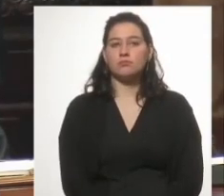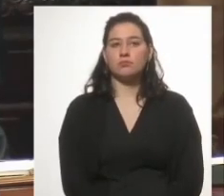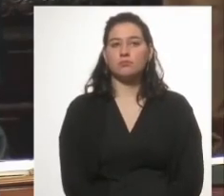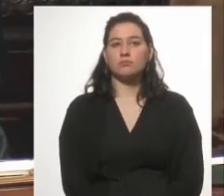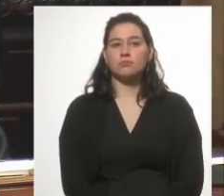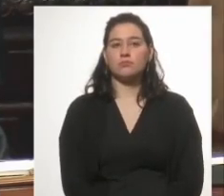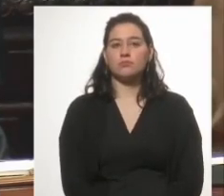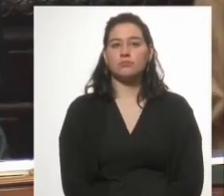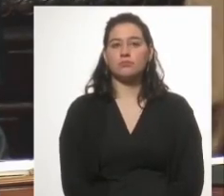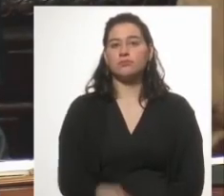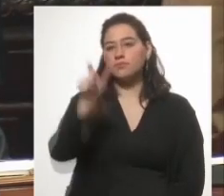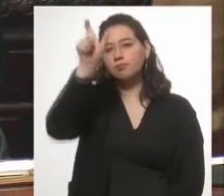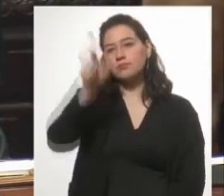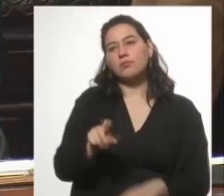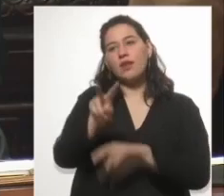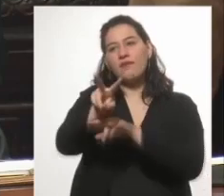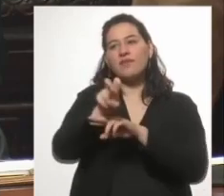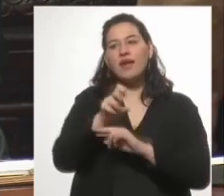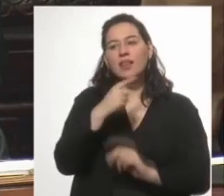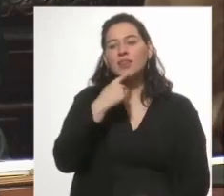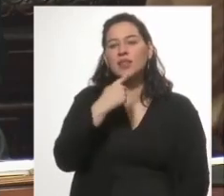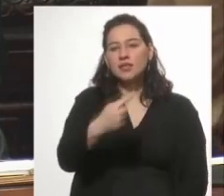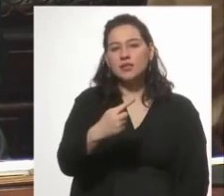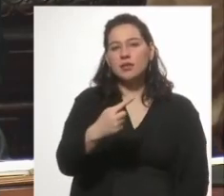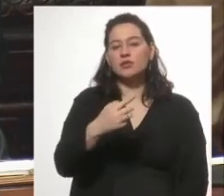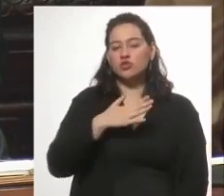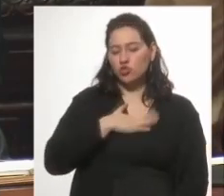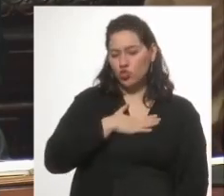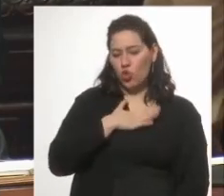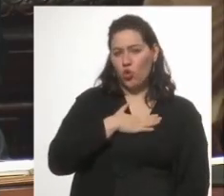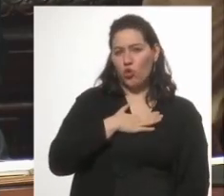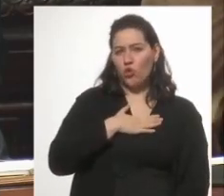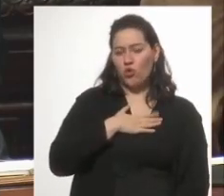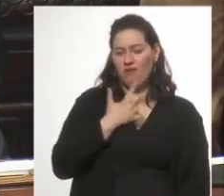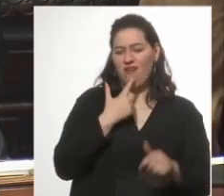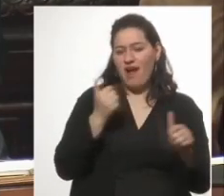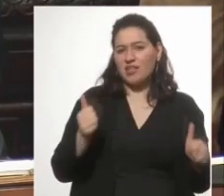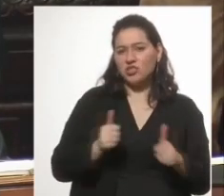El fiscal dice que yo, con mi accionar,